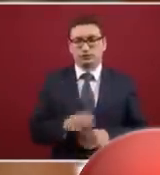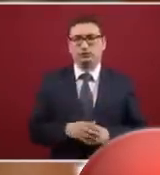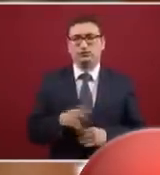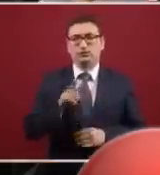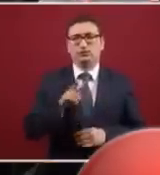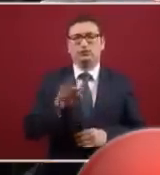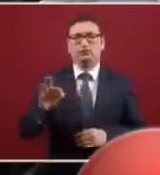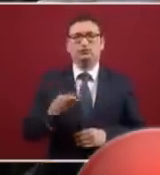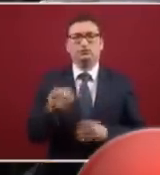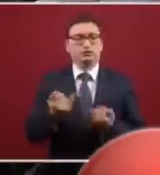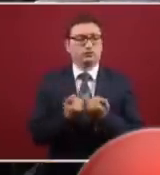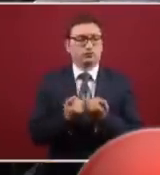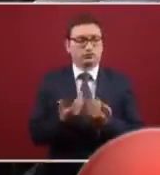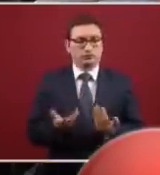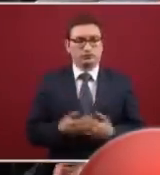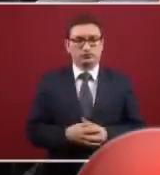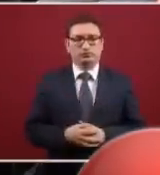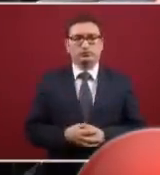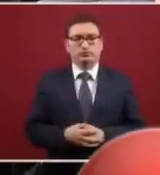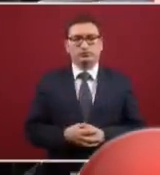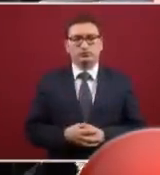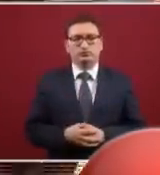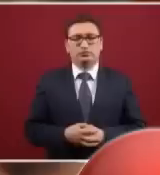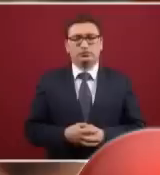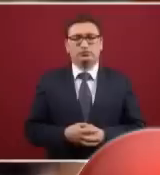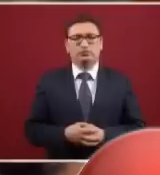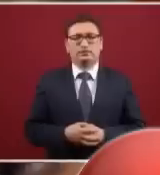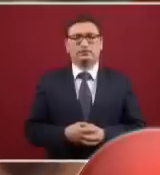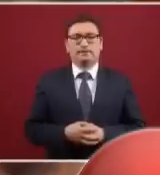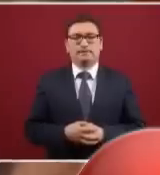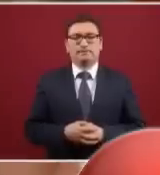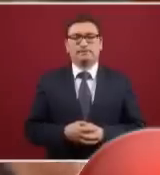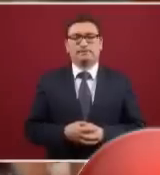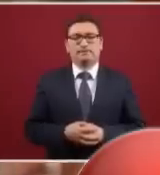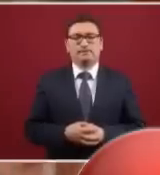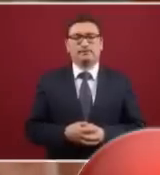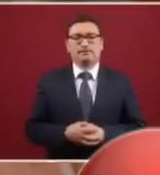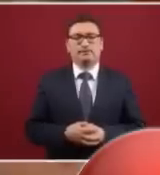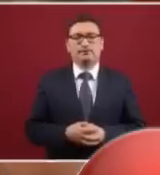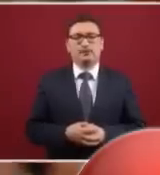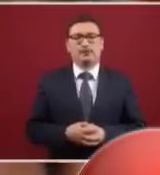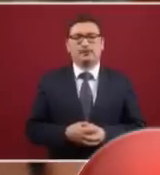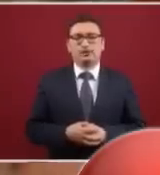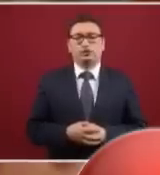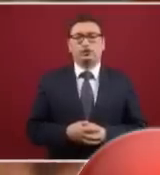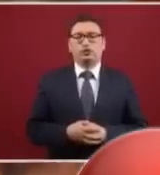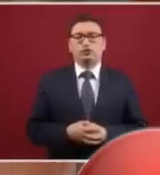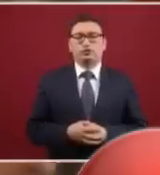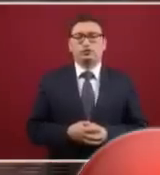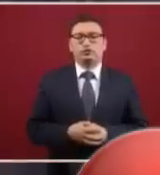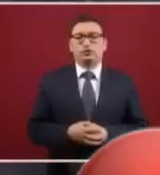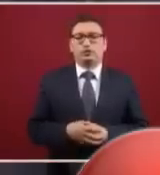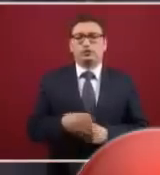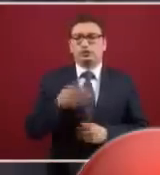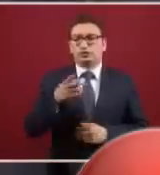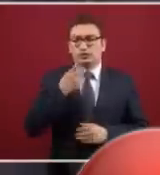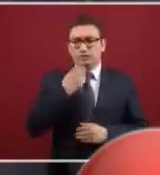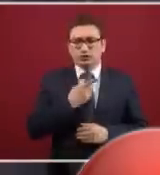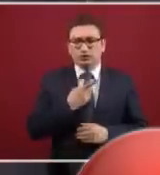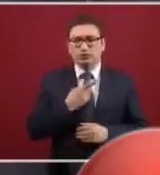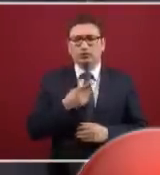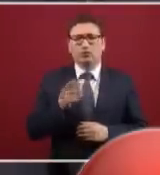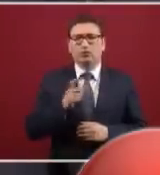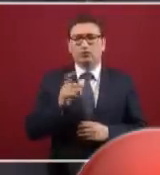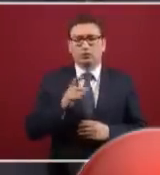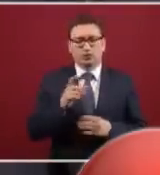Fox. ¿Cómo digiere usted estos golpes, esta situación de un día sí y el otro